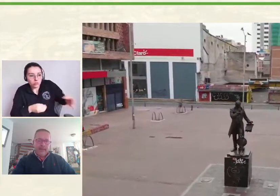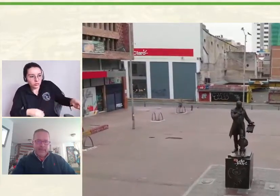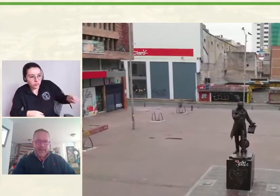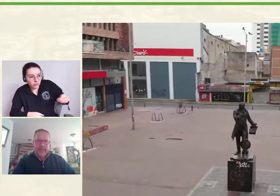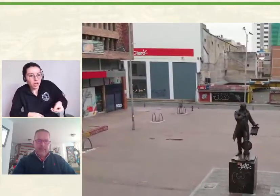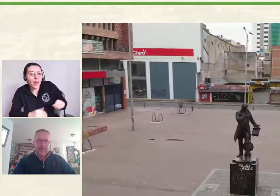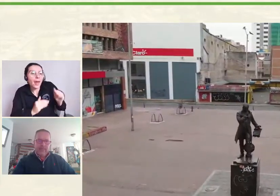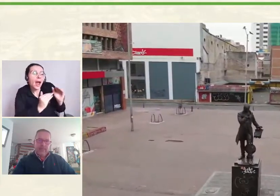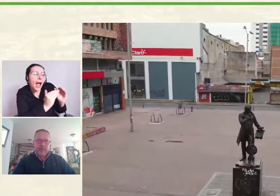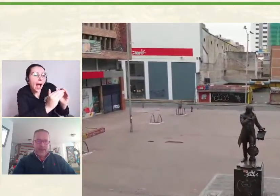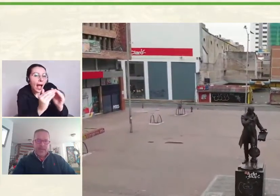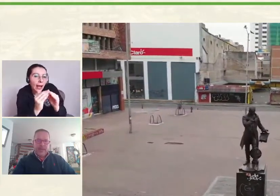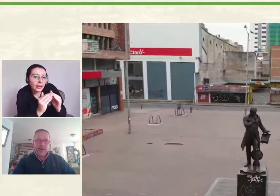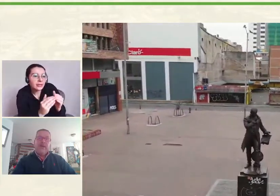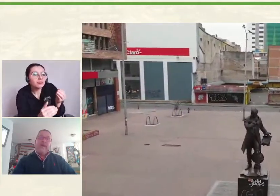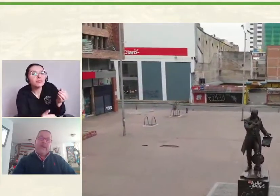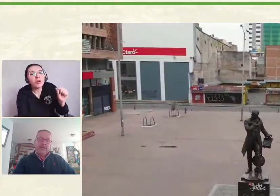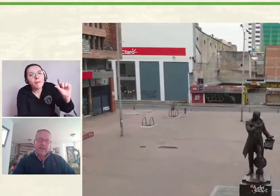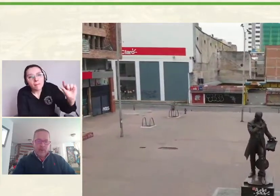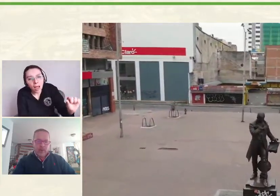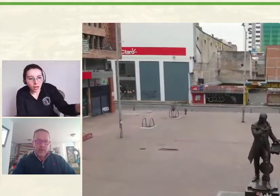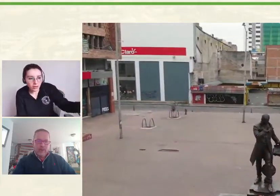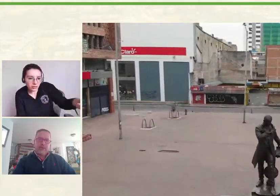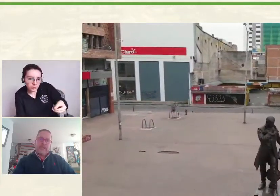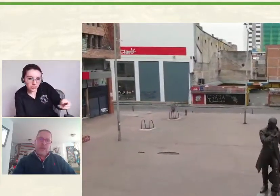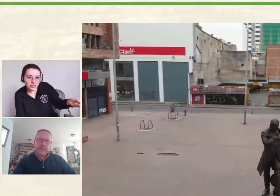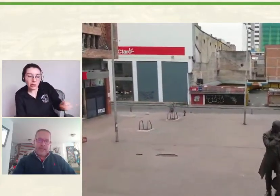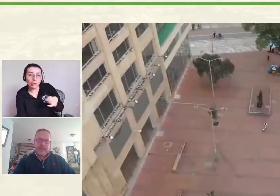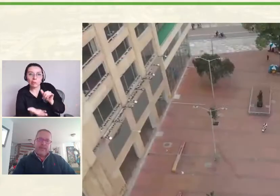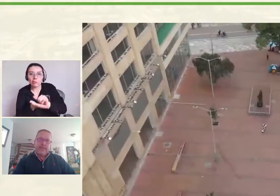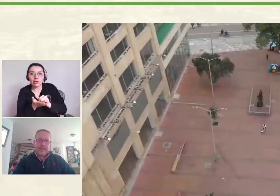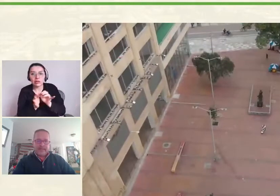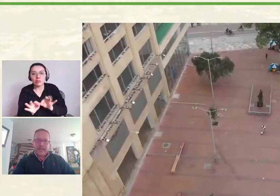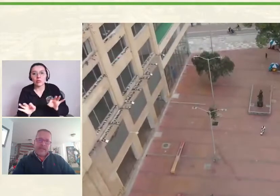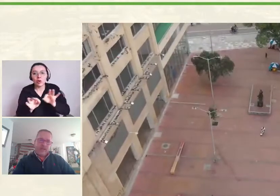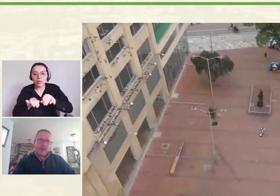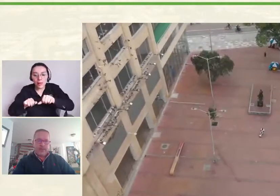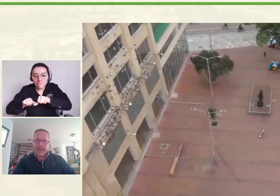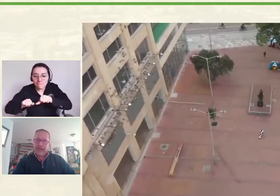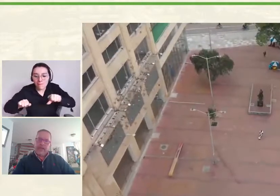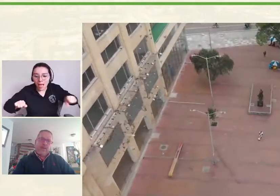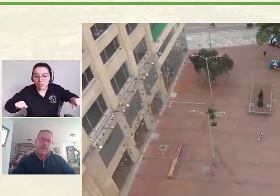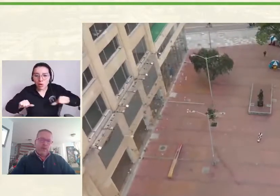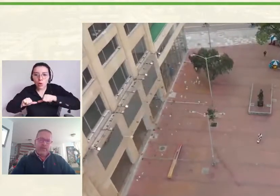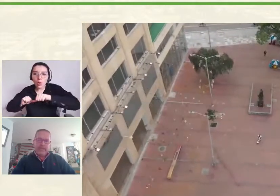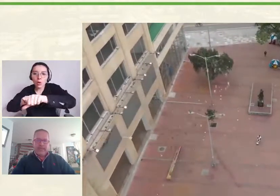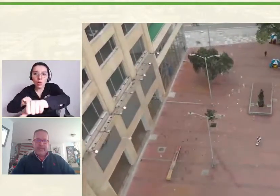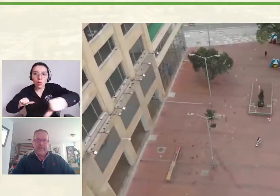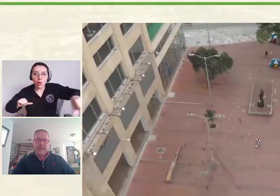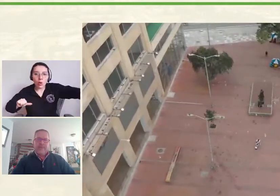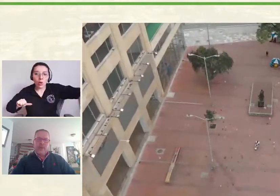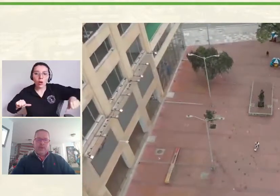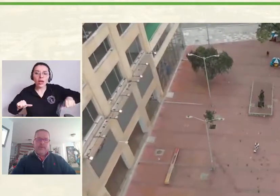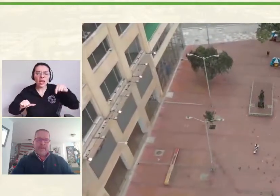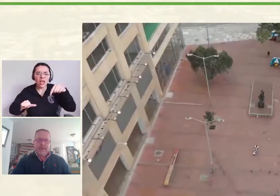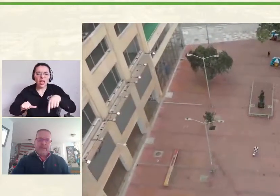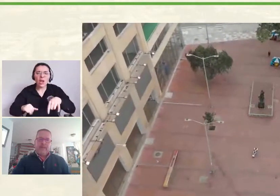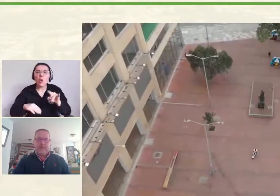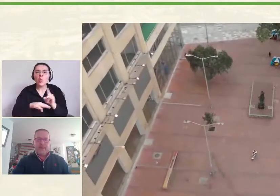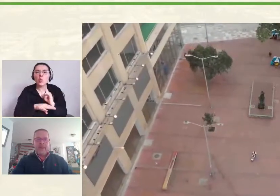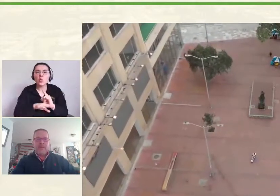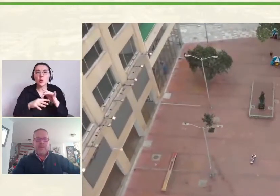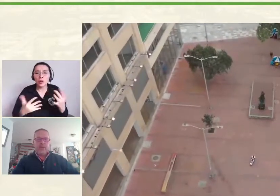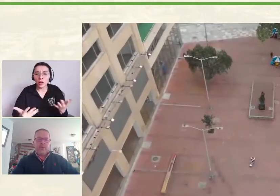el metraje del predio, el tipo de uso, si es comercial, residencial, industrial, de oficinas, porque